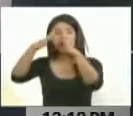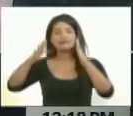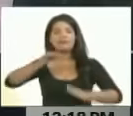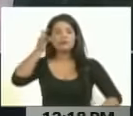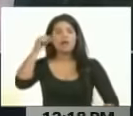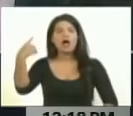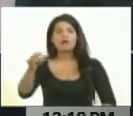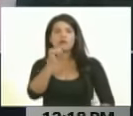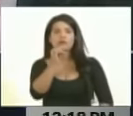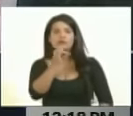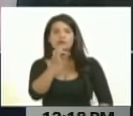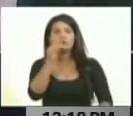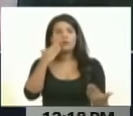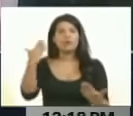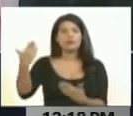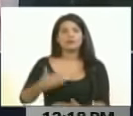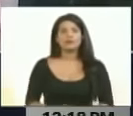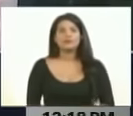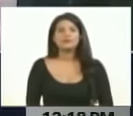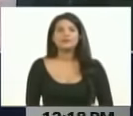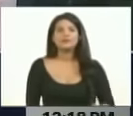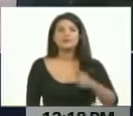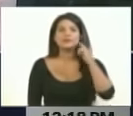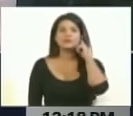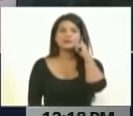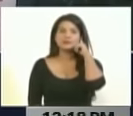con información de último minuto. Adelante, Andrea.